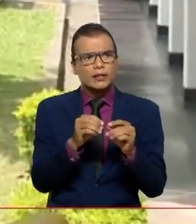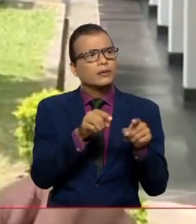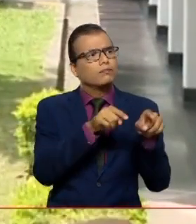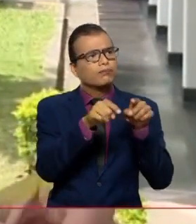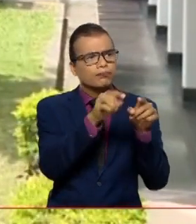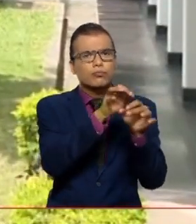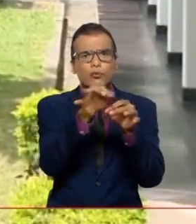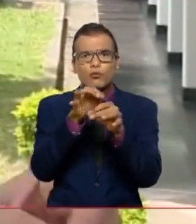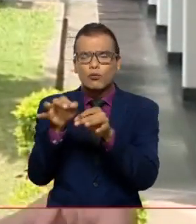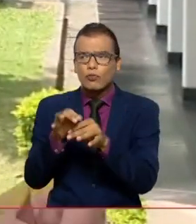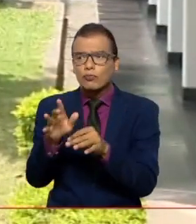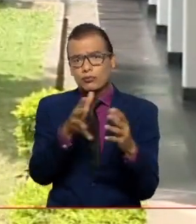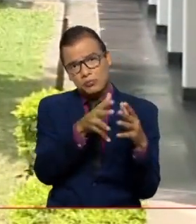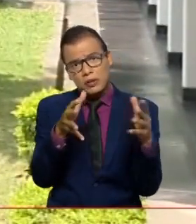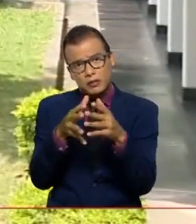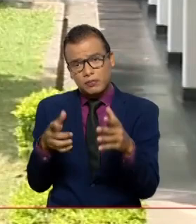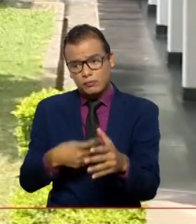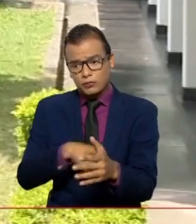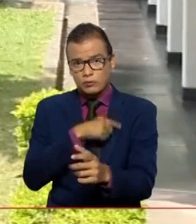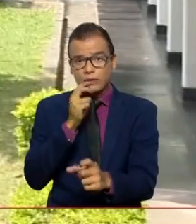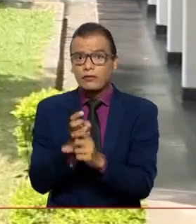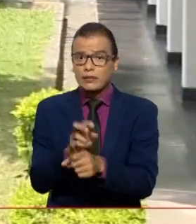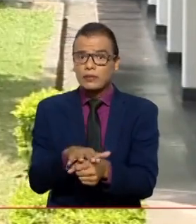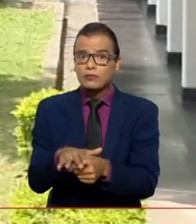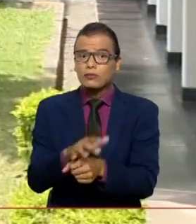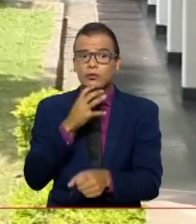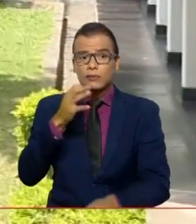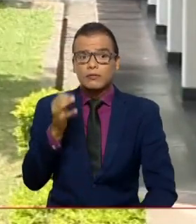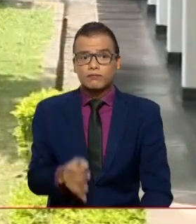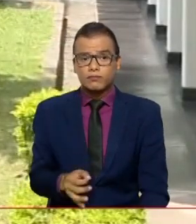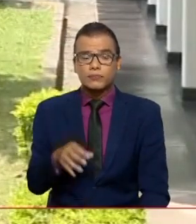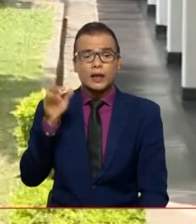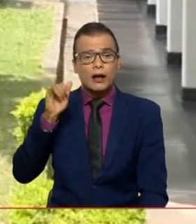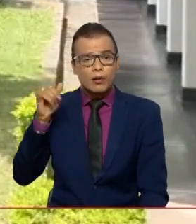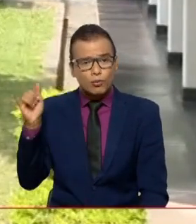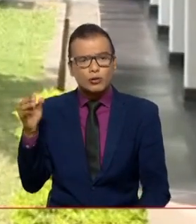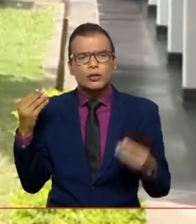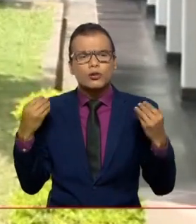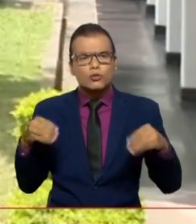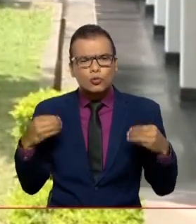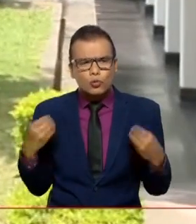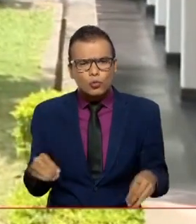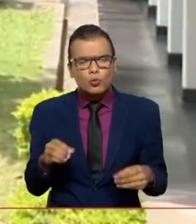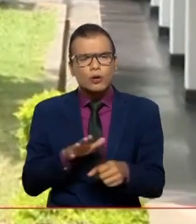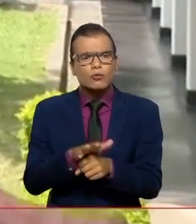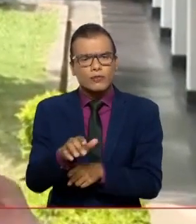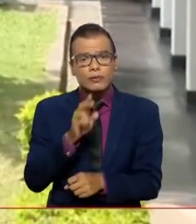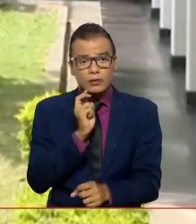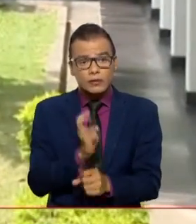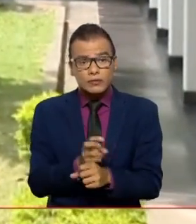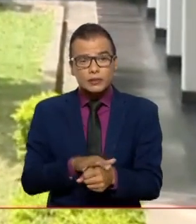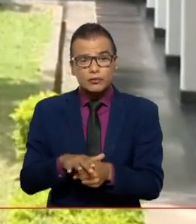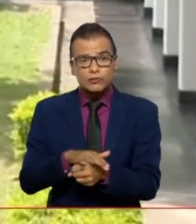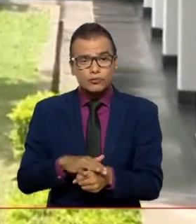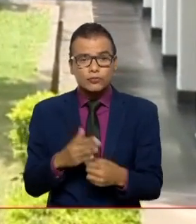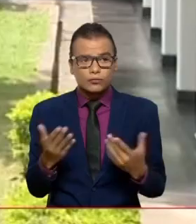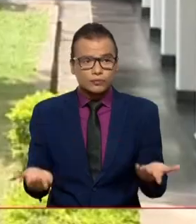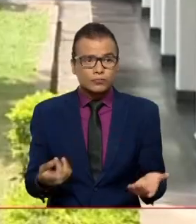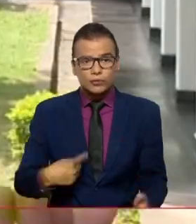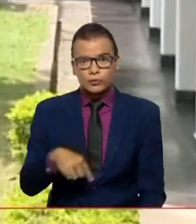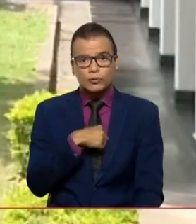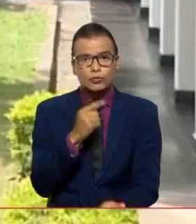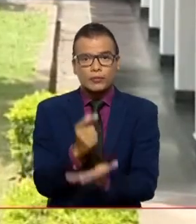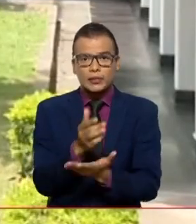las situaciones más difíciles, hoy las estamos viviendo en las ciudades intermedias del Valle del Cauca, Jamundí, Tuluá, Buenaventura, y a veces a nosotros, por no